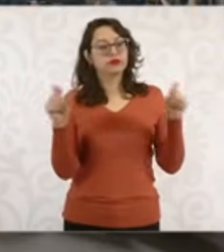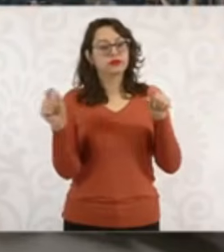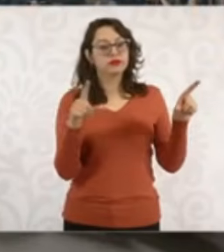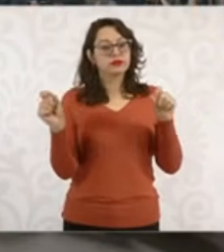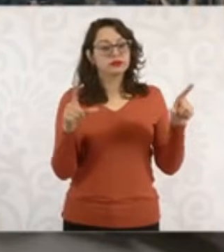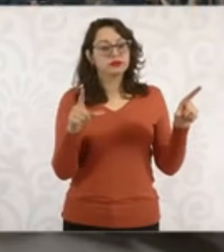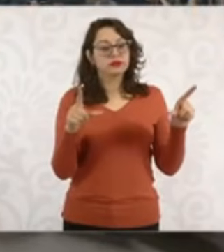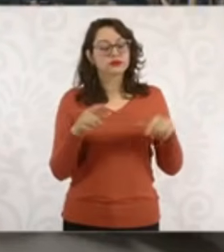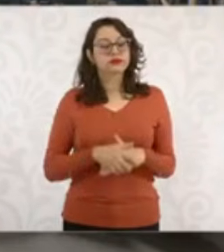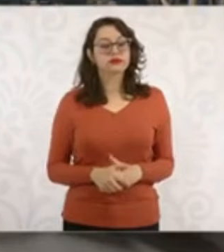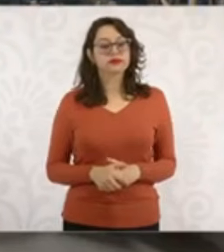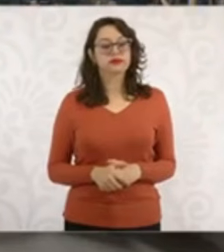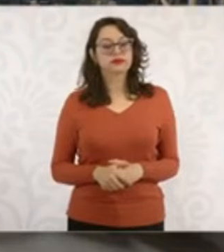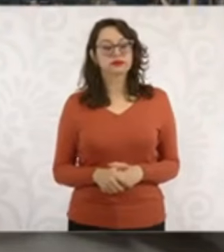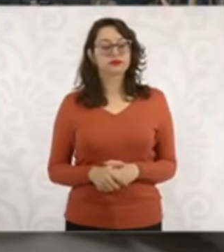Adelante. Ahí.